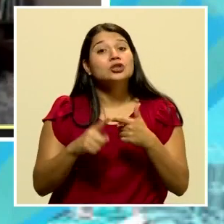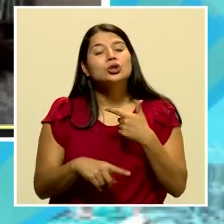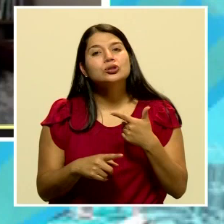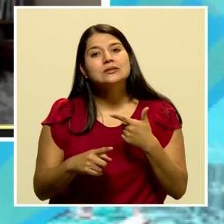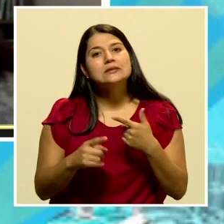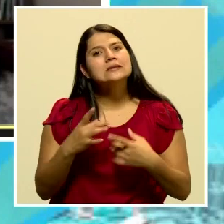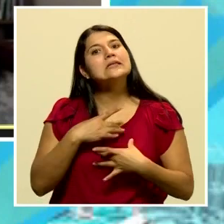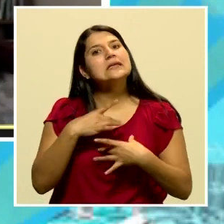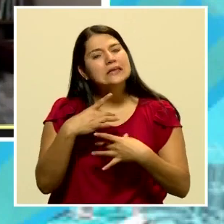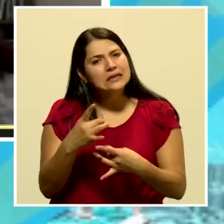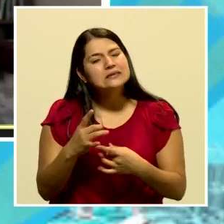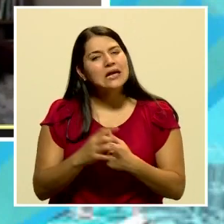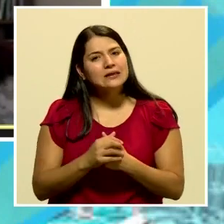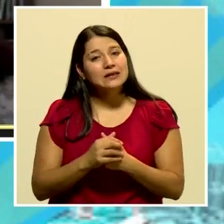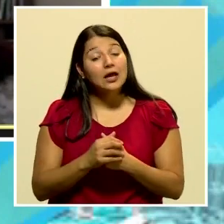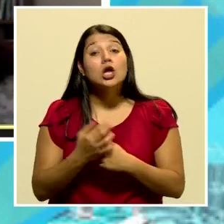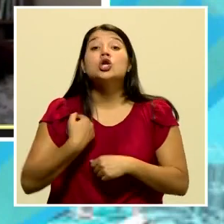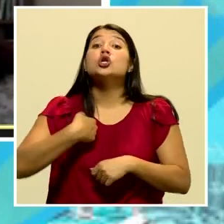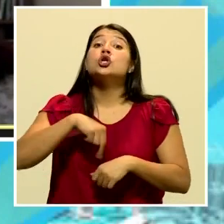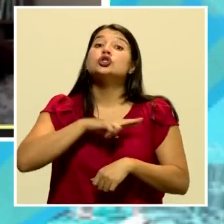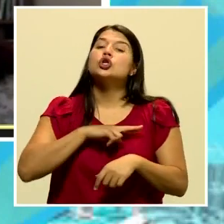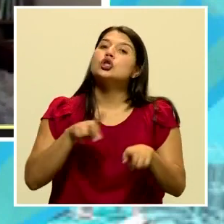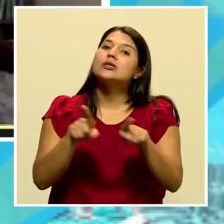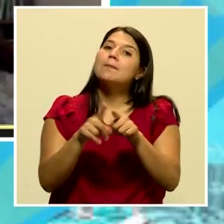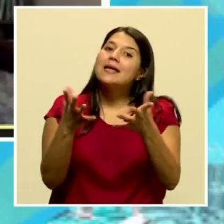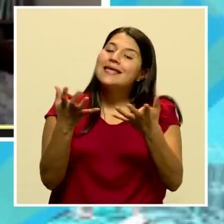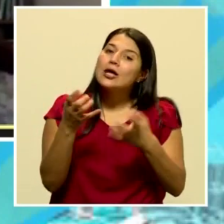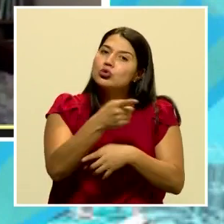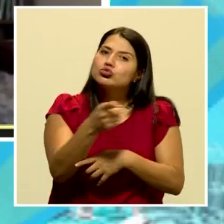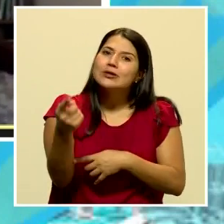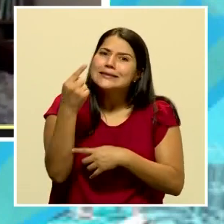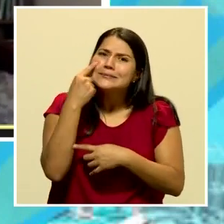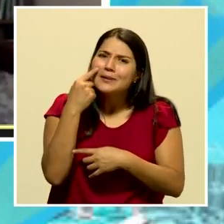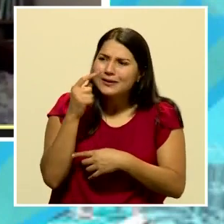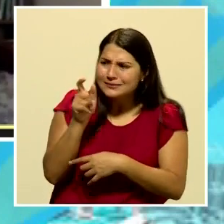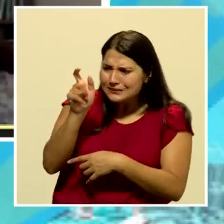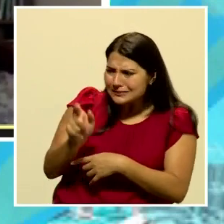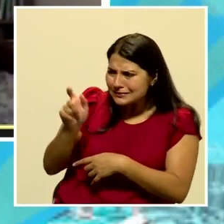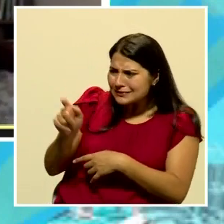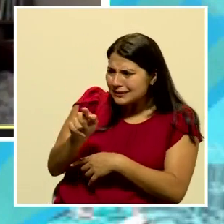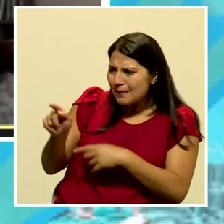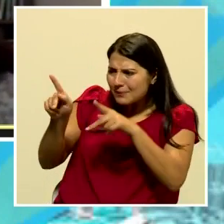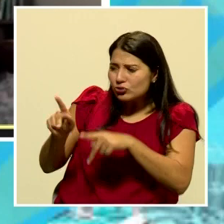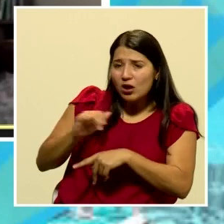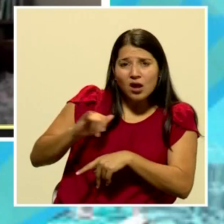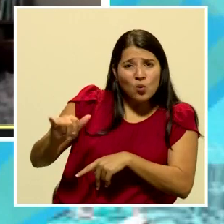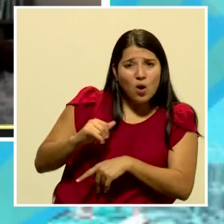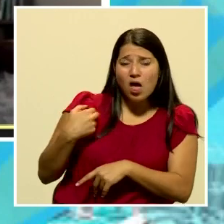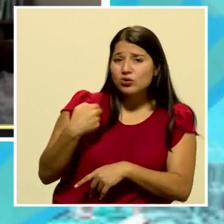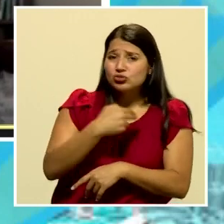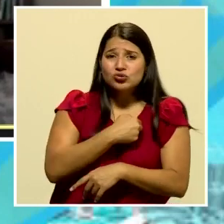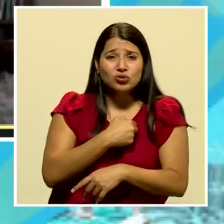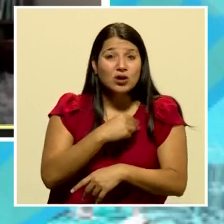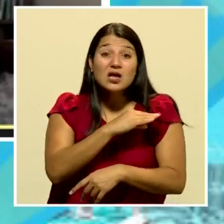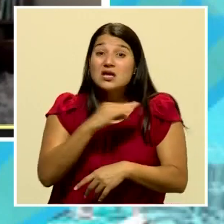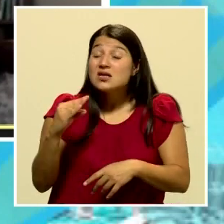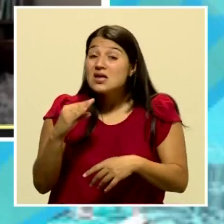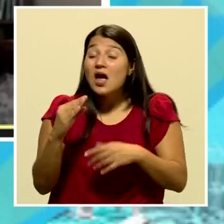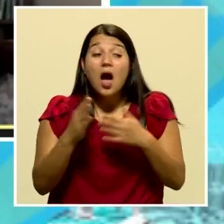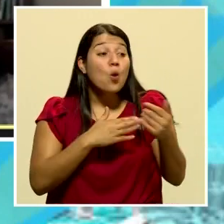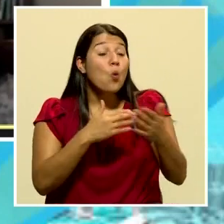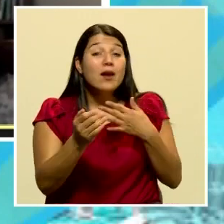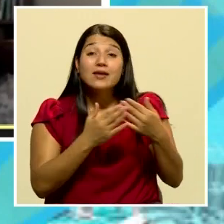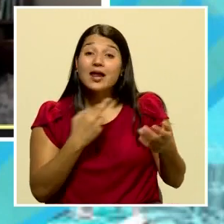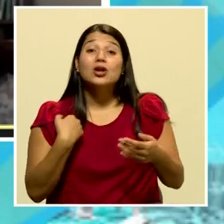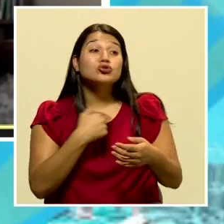es interesante, o sea, lo que nosotros también queremos hacer ver es que estas son personas como nosotros y que cualquiera de nosotros nos ha pasado o